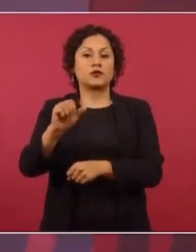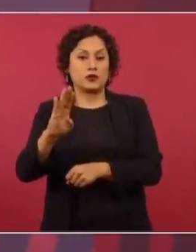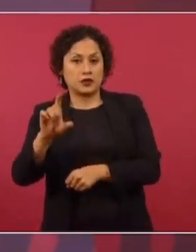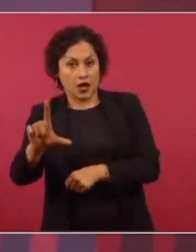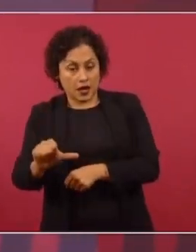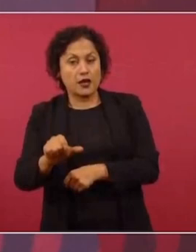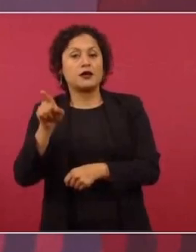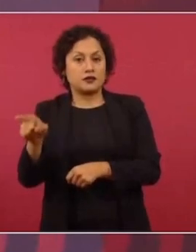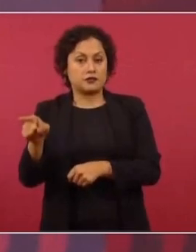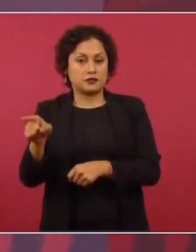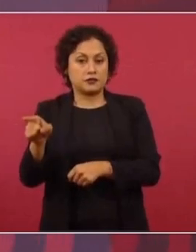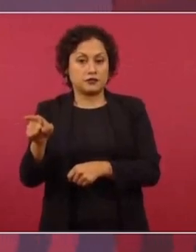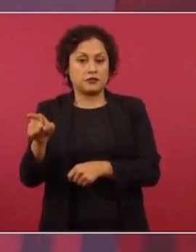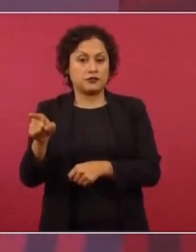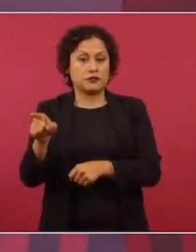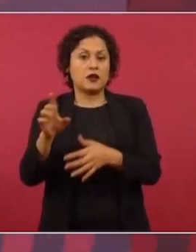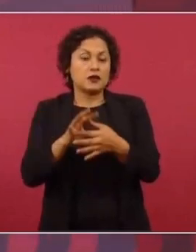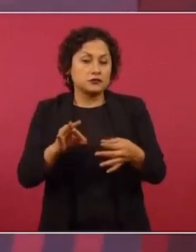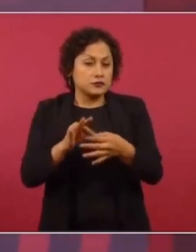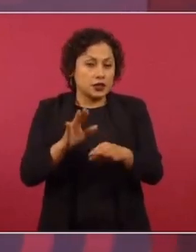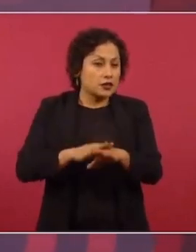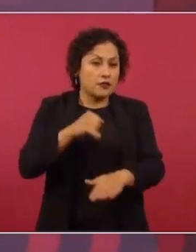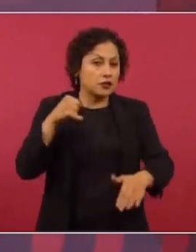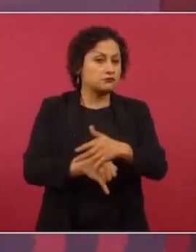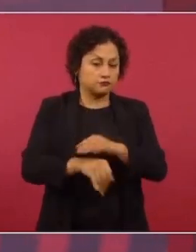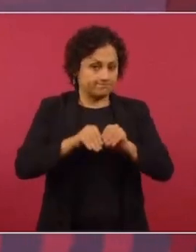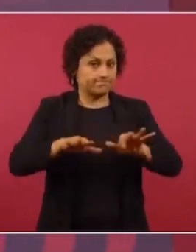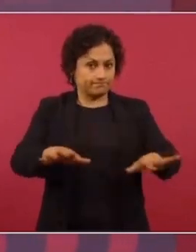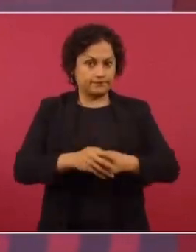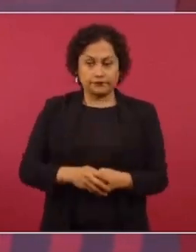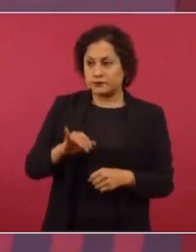Rodríguez va a detallar más, a ampliar la